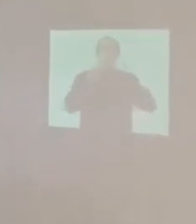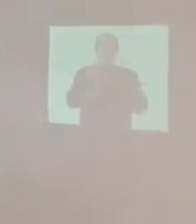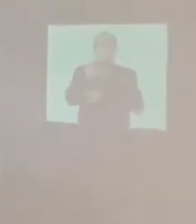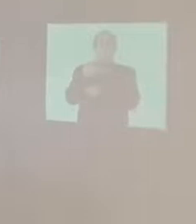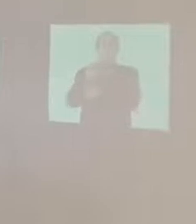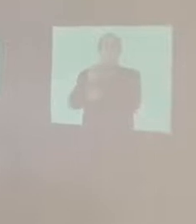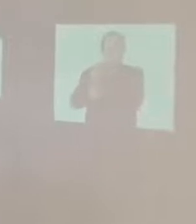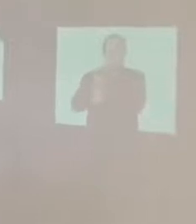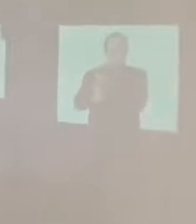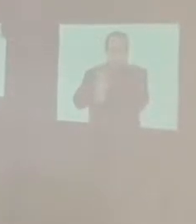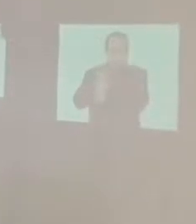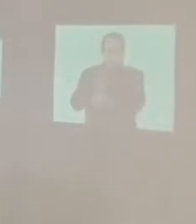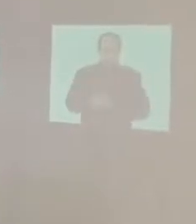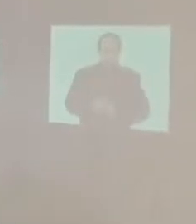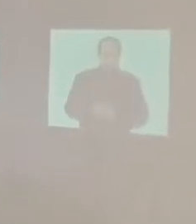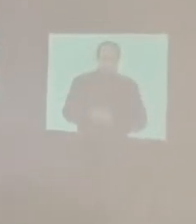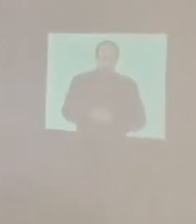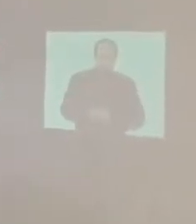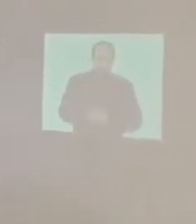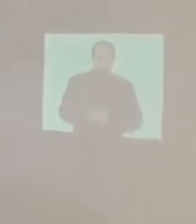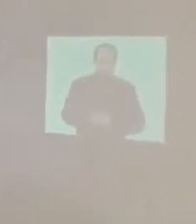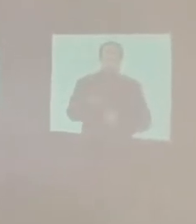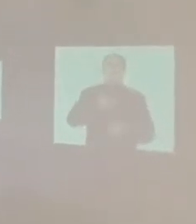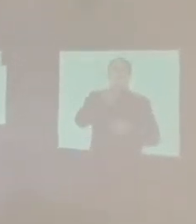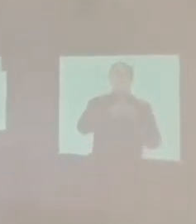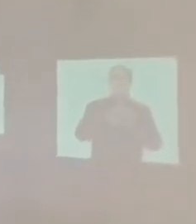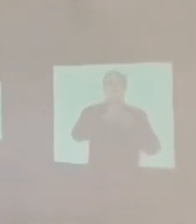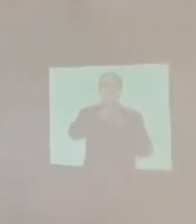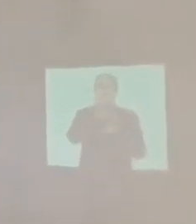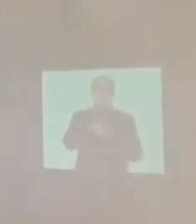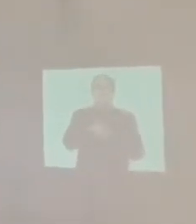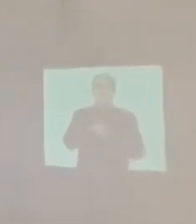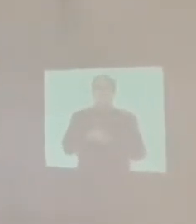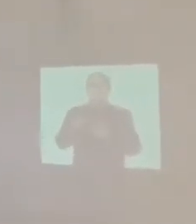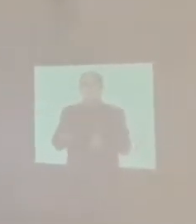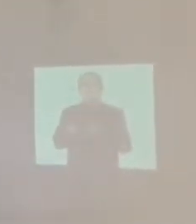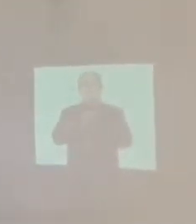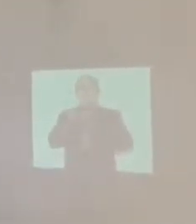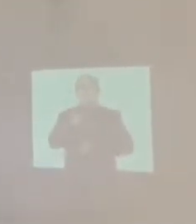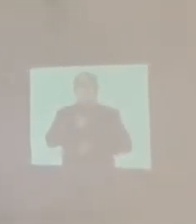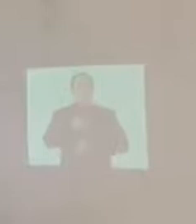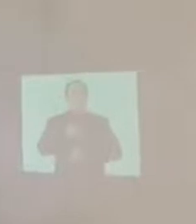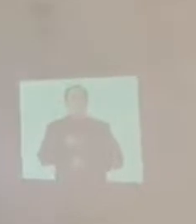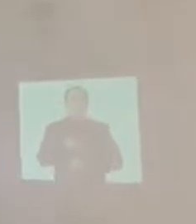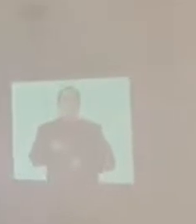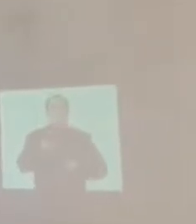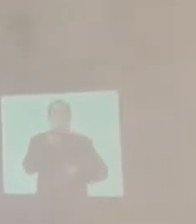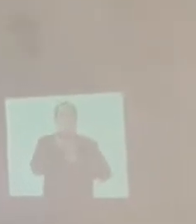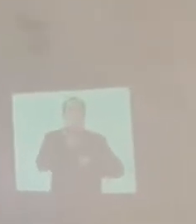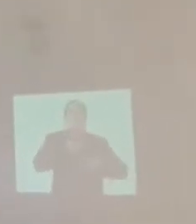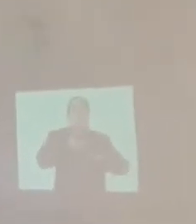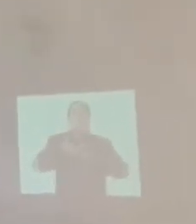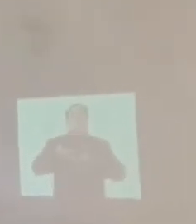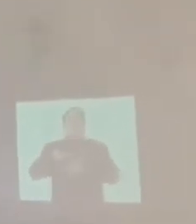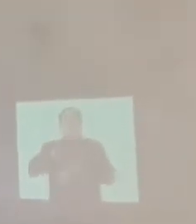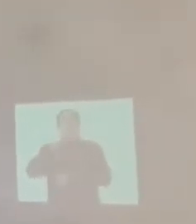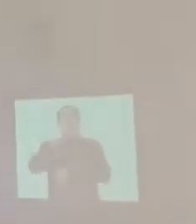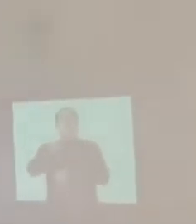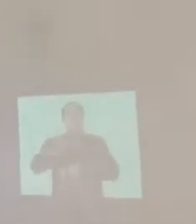Nacional. Con el Programa Integral de Rescate del Centro Histórico hemos intervenido 18 avenidas y calles y